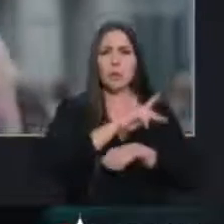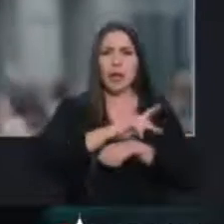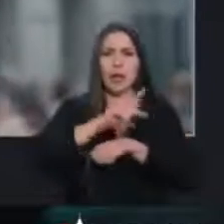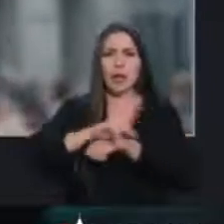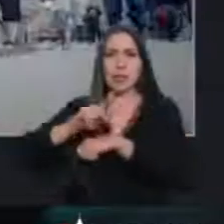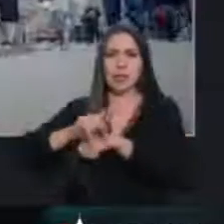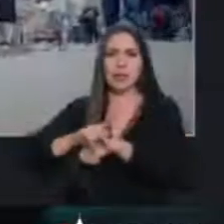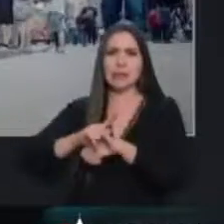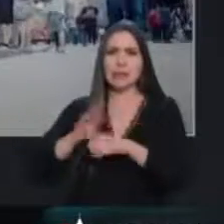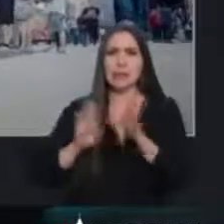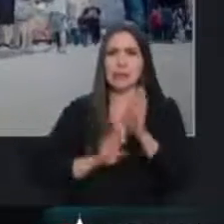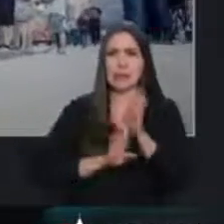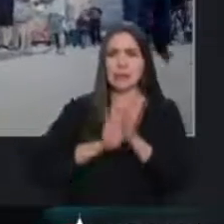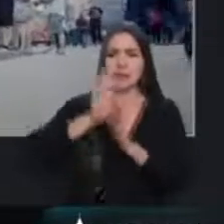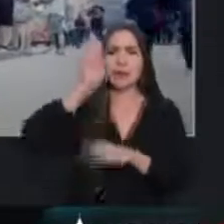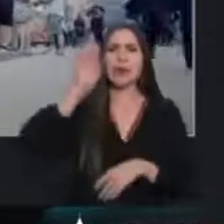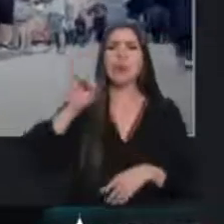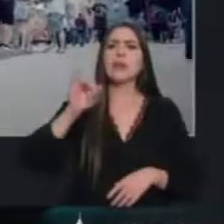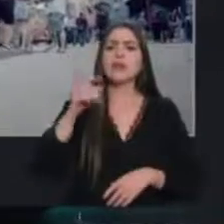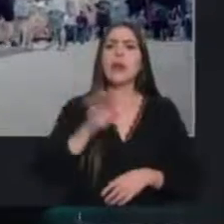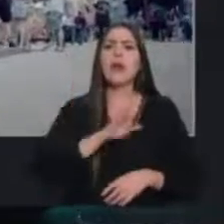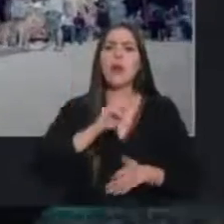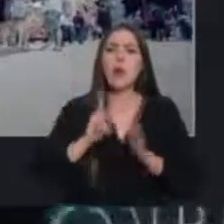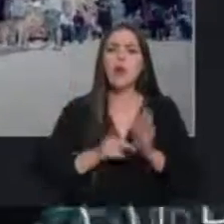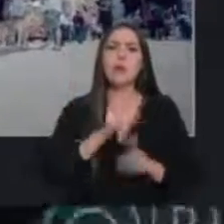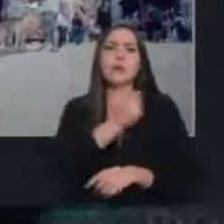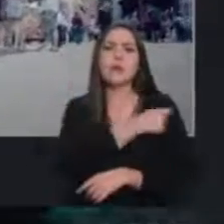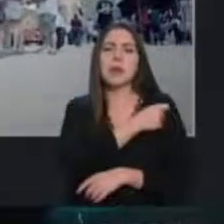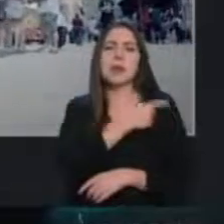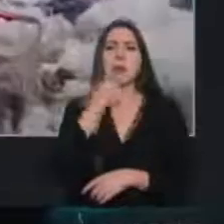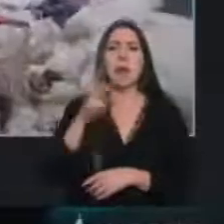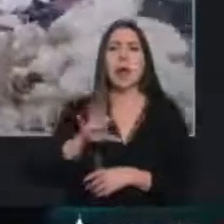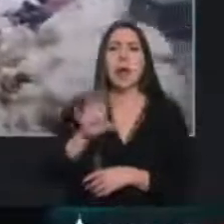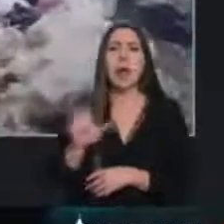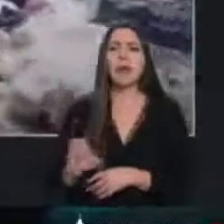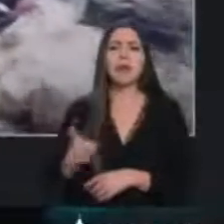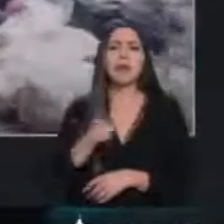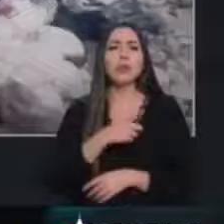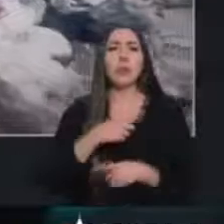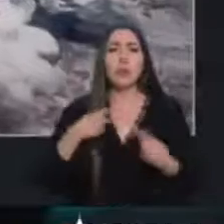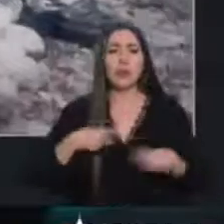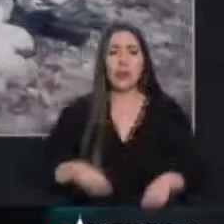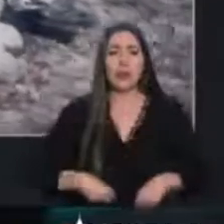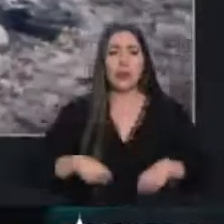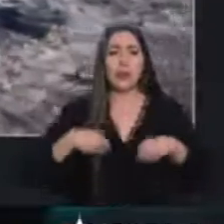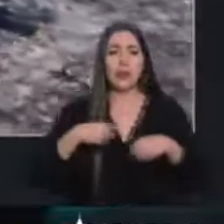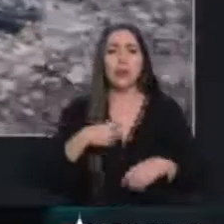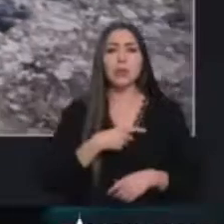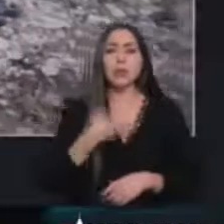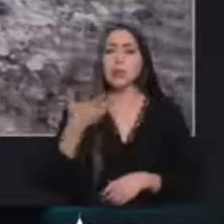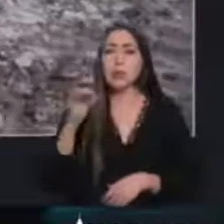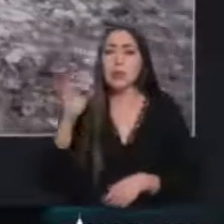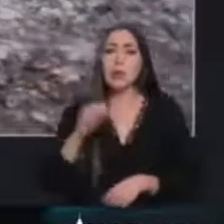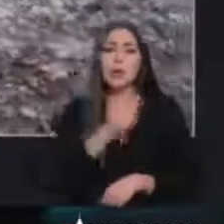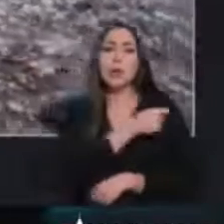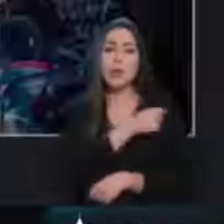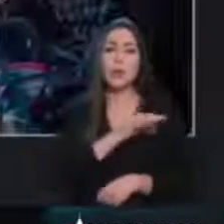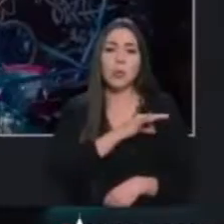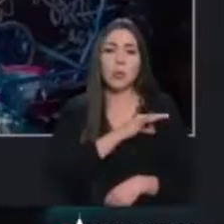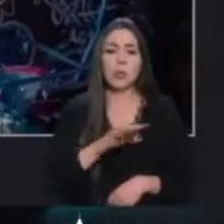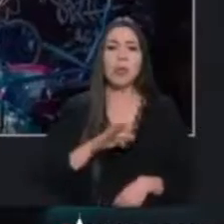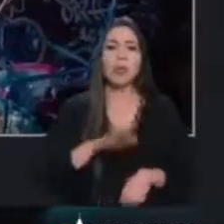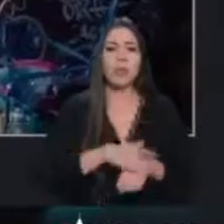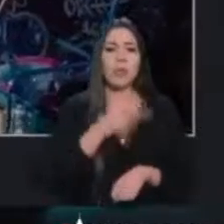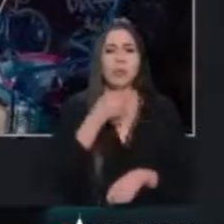su población, mientras que en África, a nivel continental, solo el 5% de sus habitantes han podido vacunarse. Y por ello,